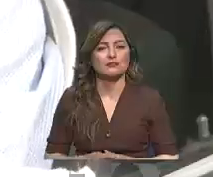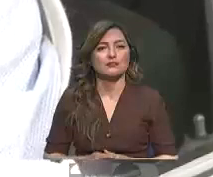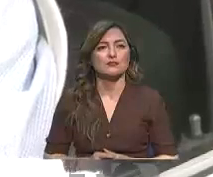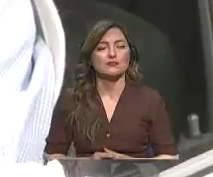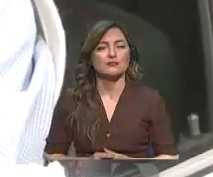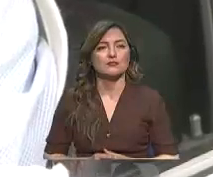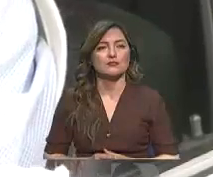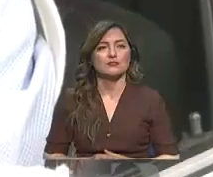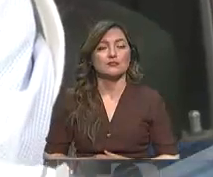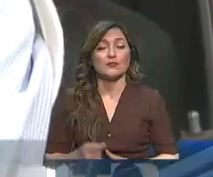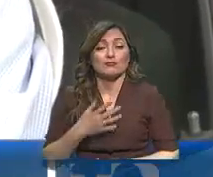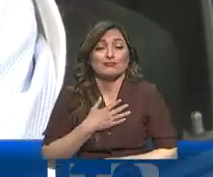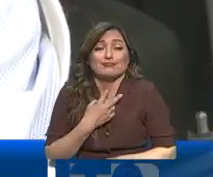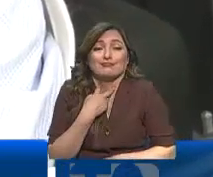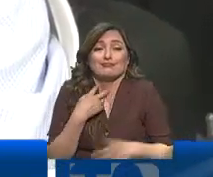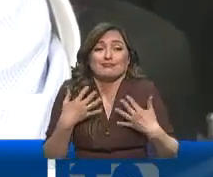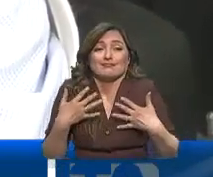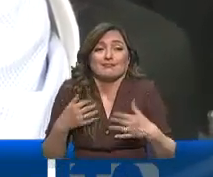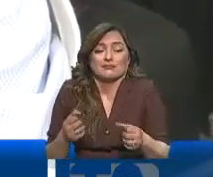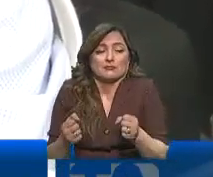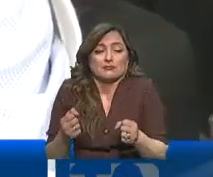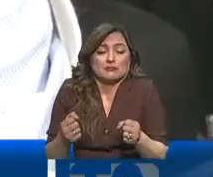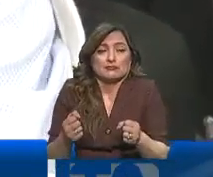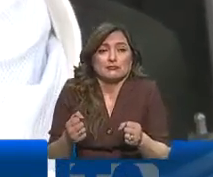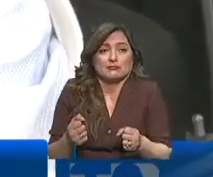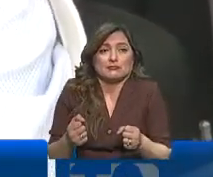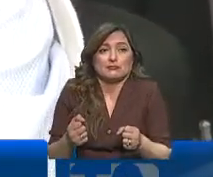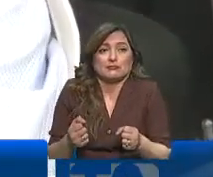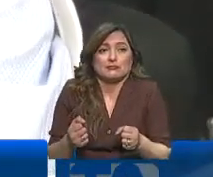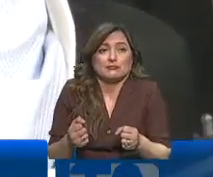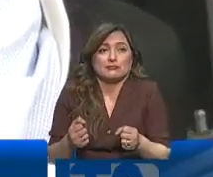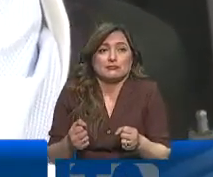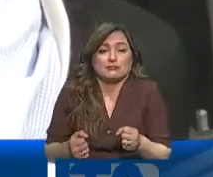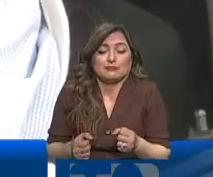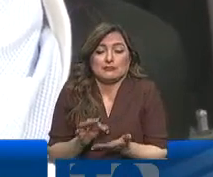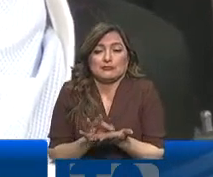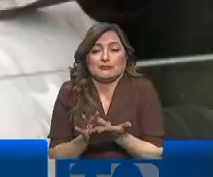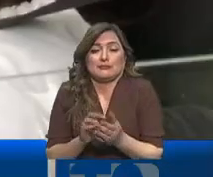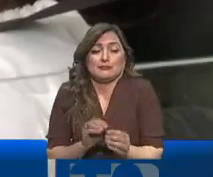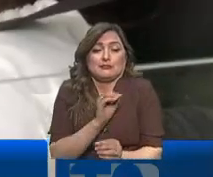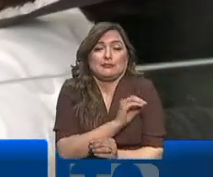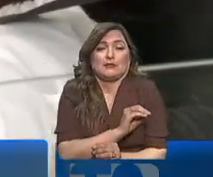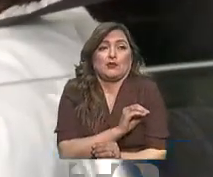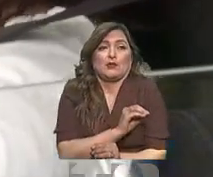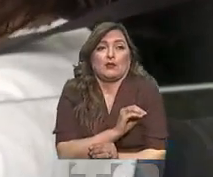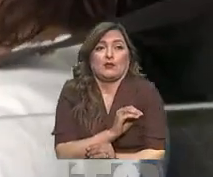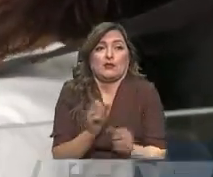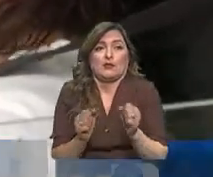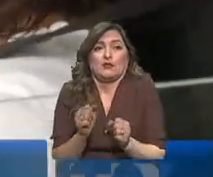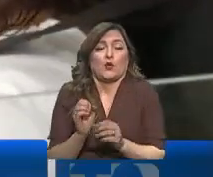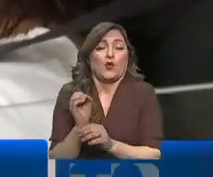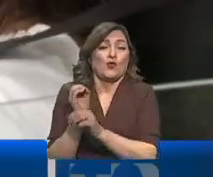yo tengo miedo que de repente se le ve algo más bien le digo tomen los centavos y no me tocó el carro me siento obligada